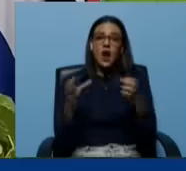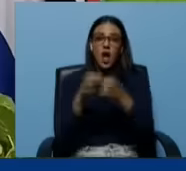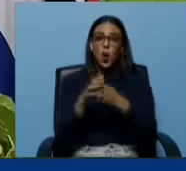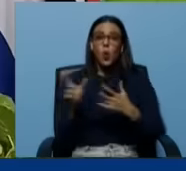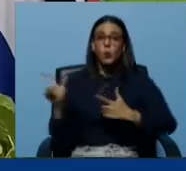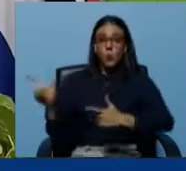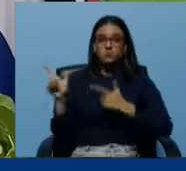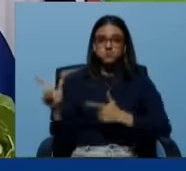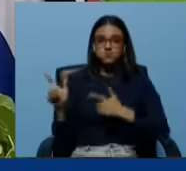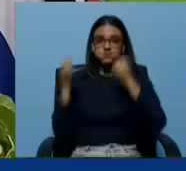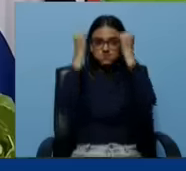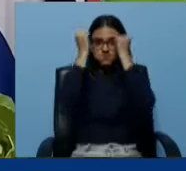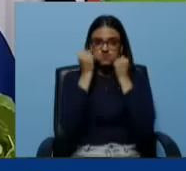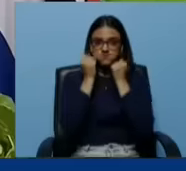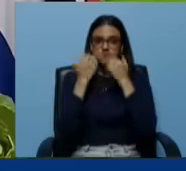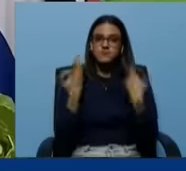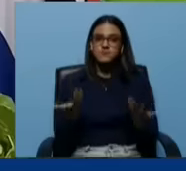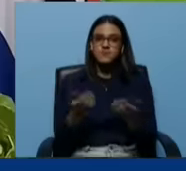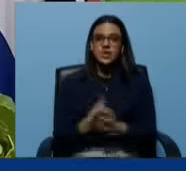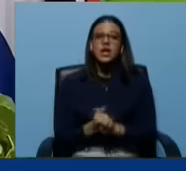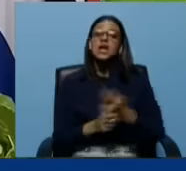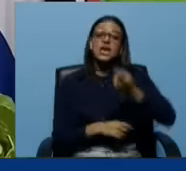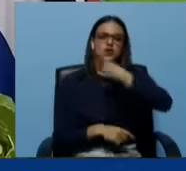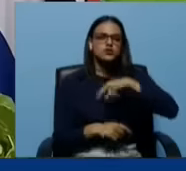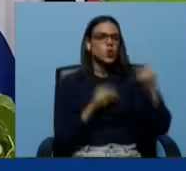Y nosotros decíamos,